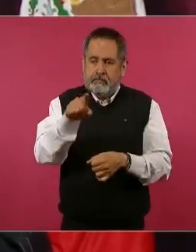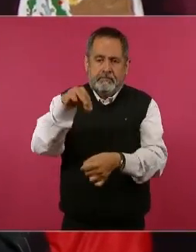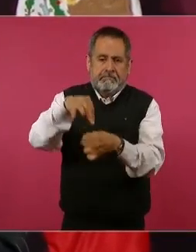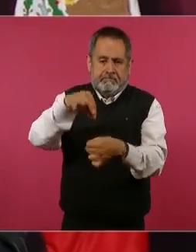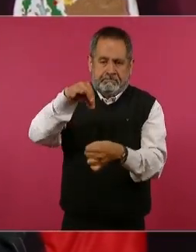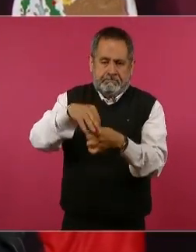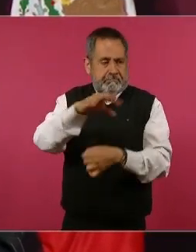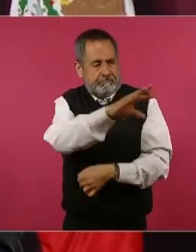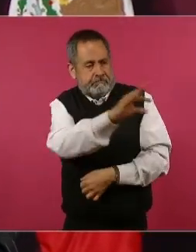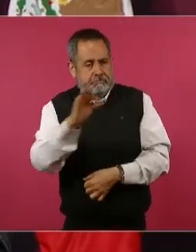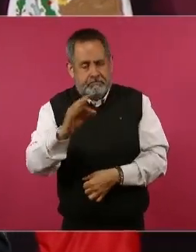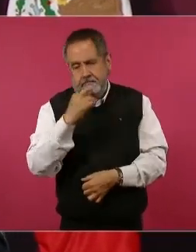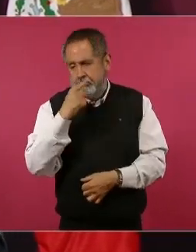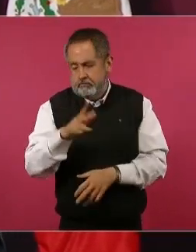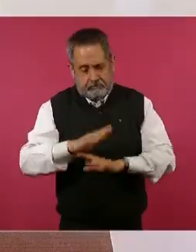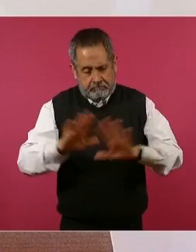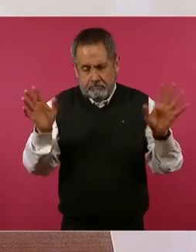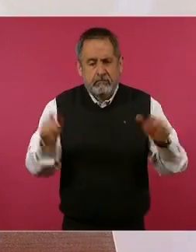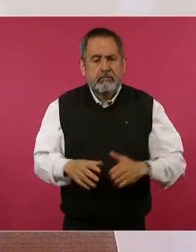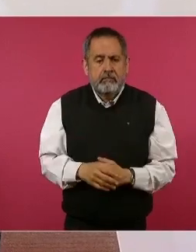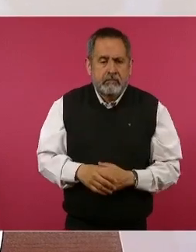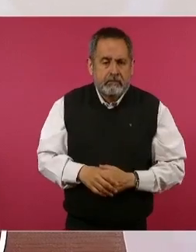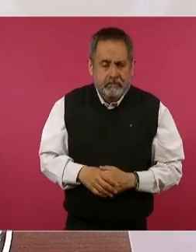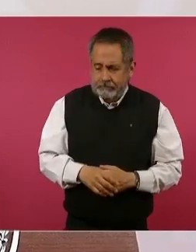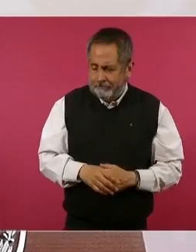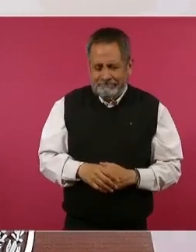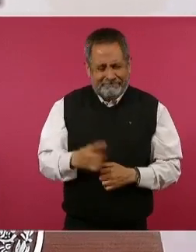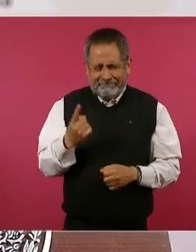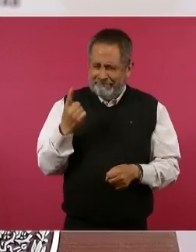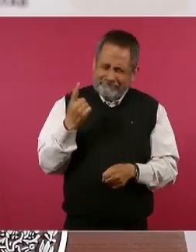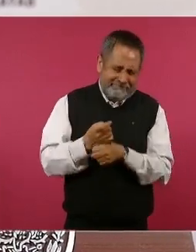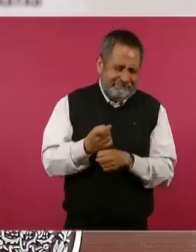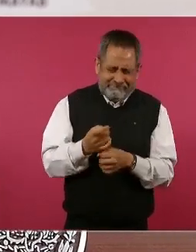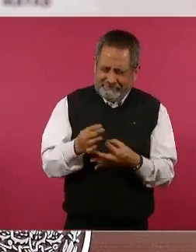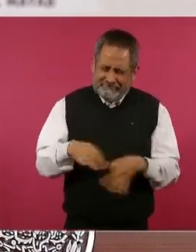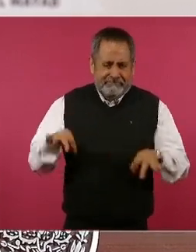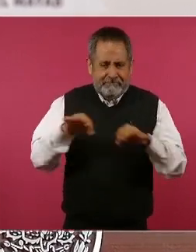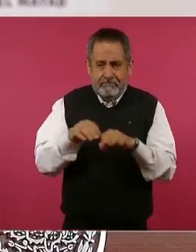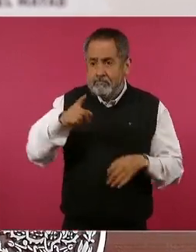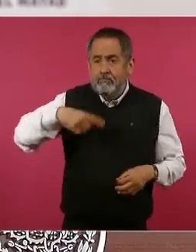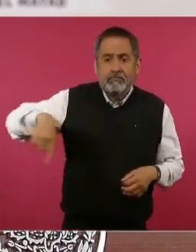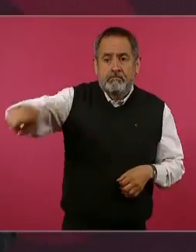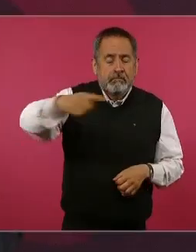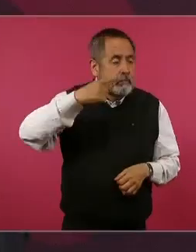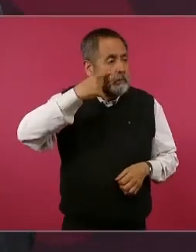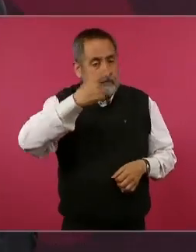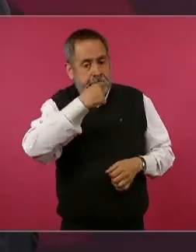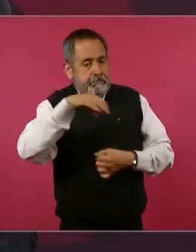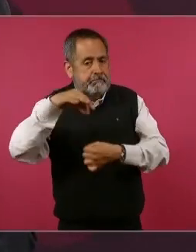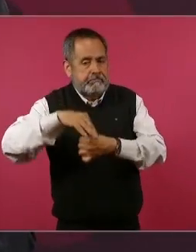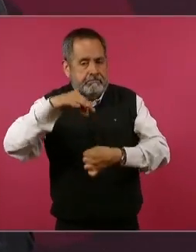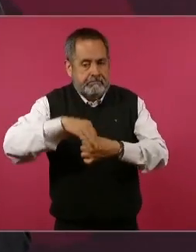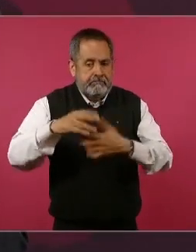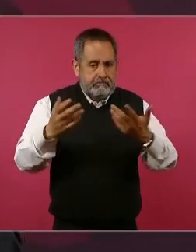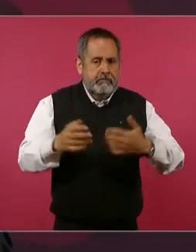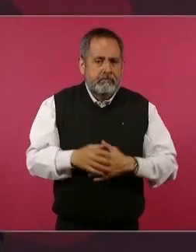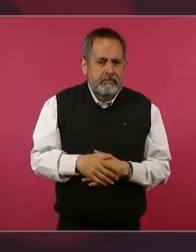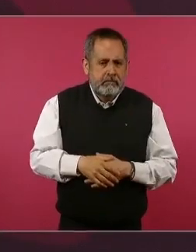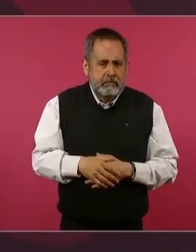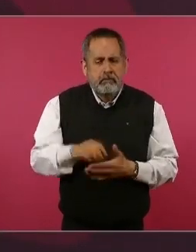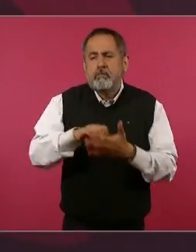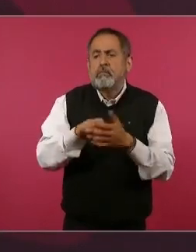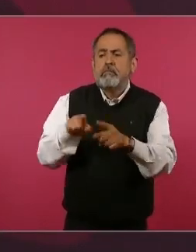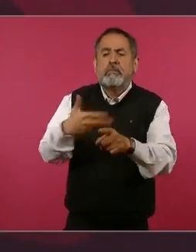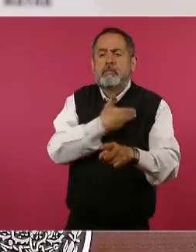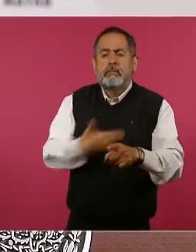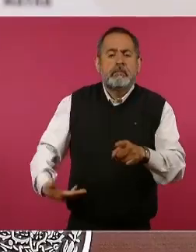elección. La elección, o sea, que es básica. ¿Por qué? ¿Por qué elegimos a los